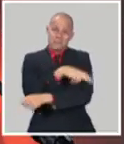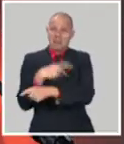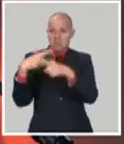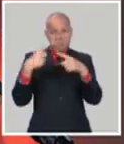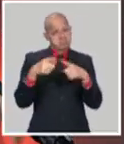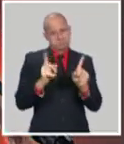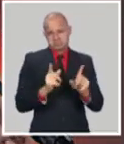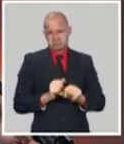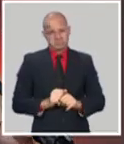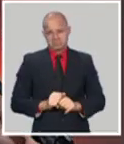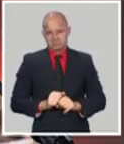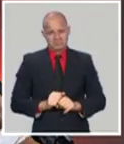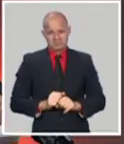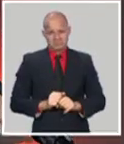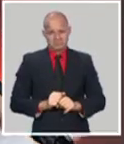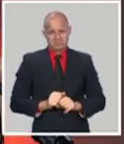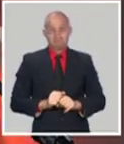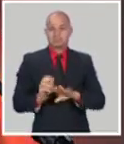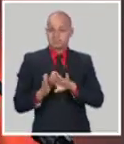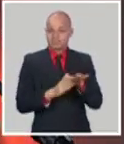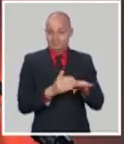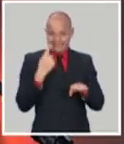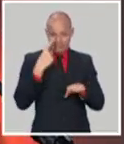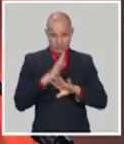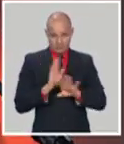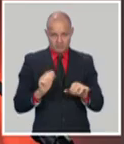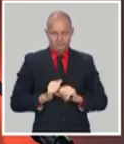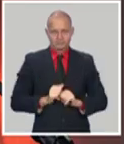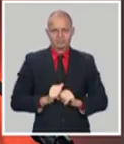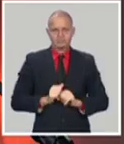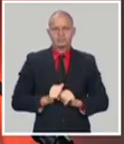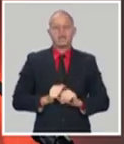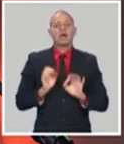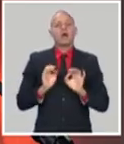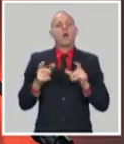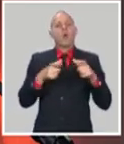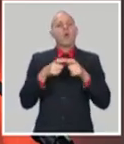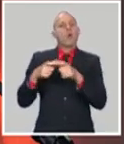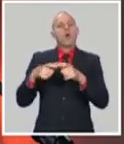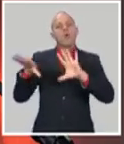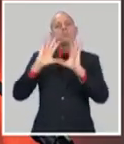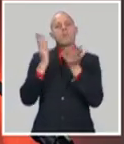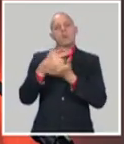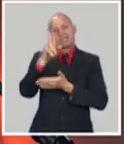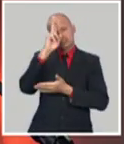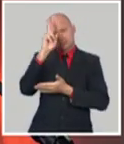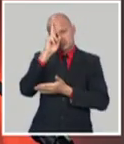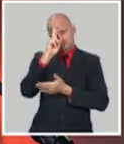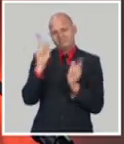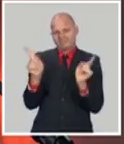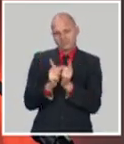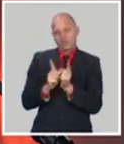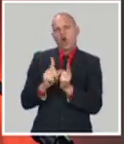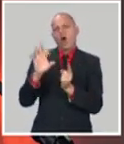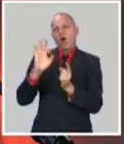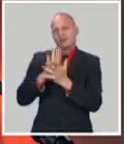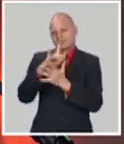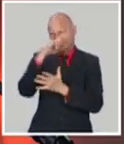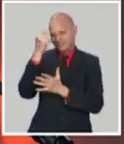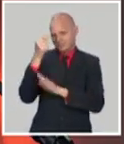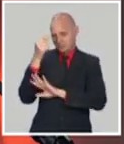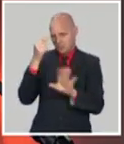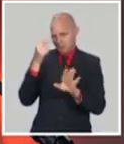país. Aquí estas son, de acuerdo a la clasificación de la OMS y de los Centros para el Control de Enfermedades de Estados Unidos, hay